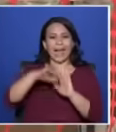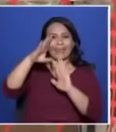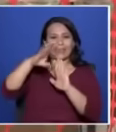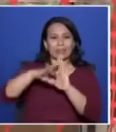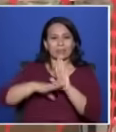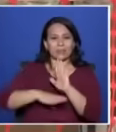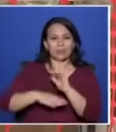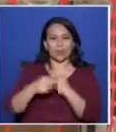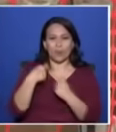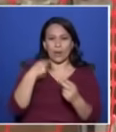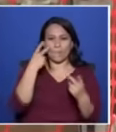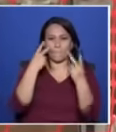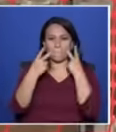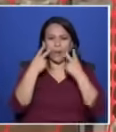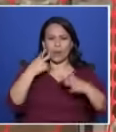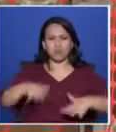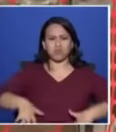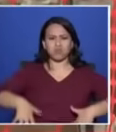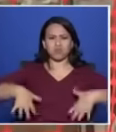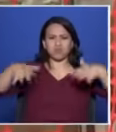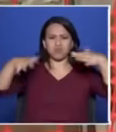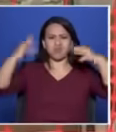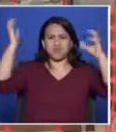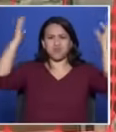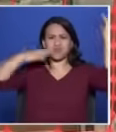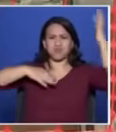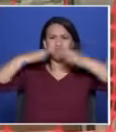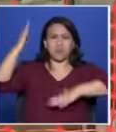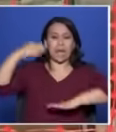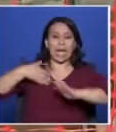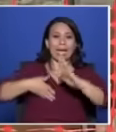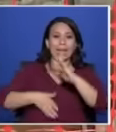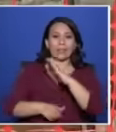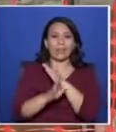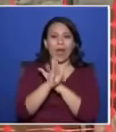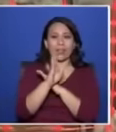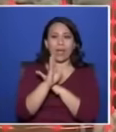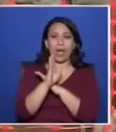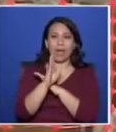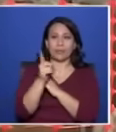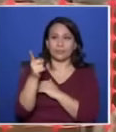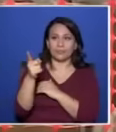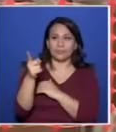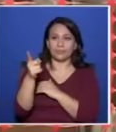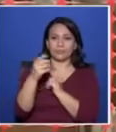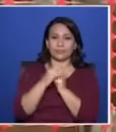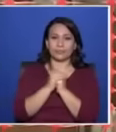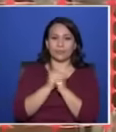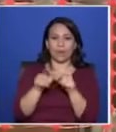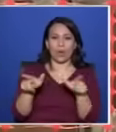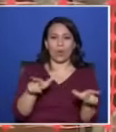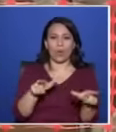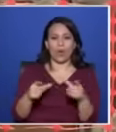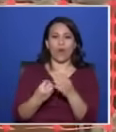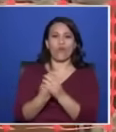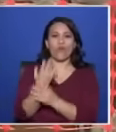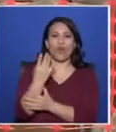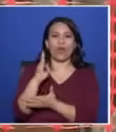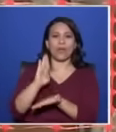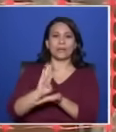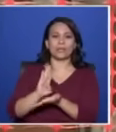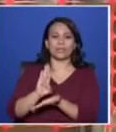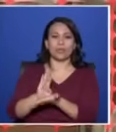Disminuir las inundaciones en este ingreso al sector de la Flor de